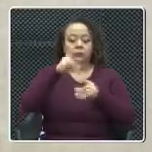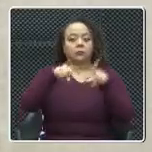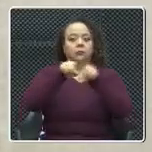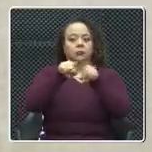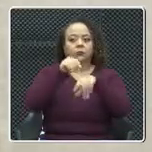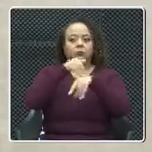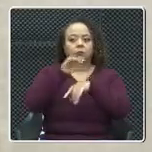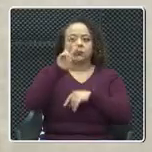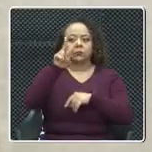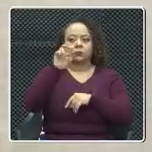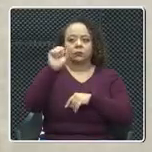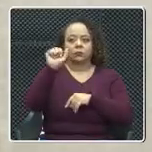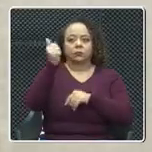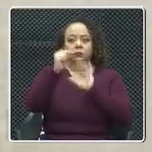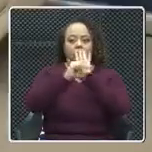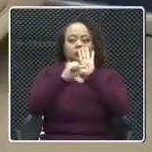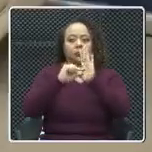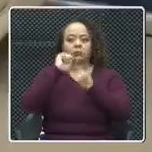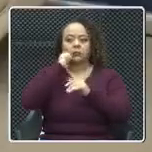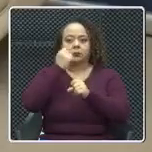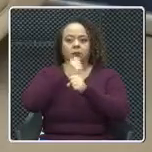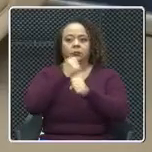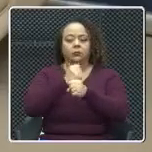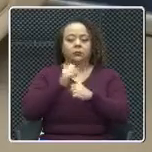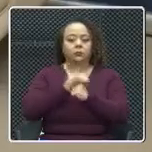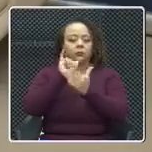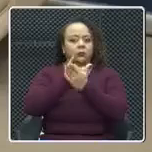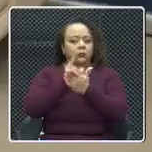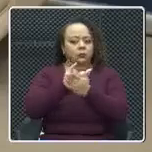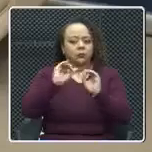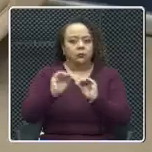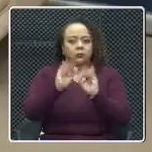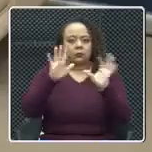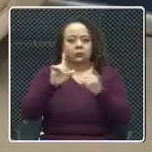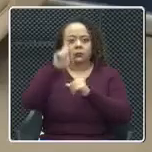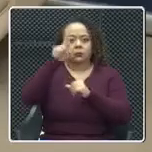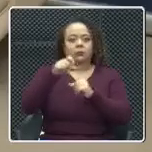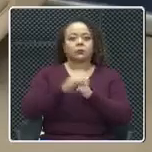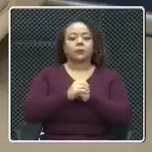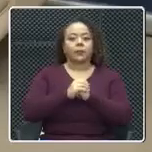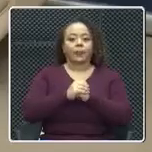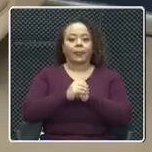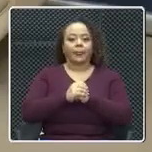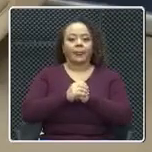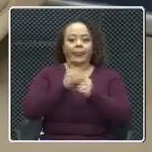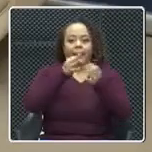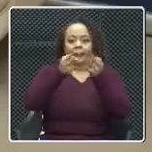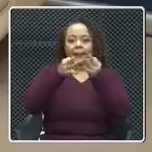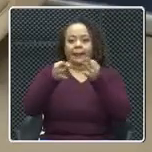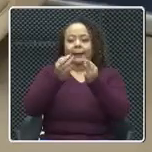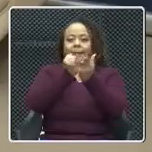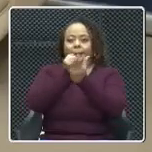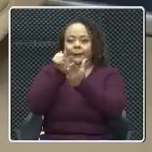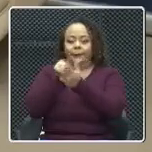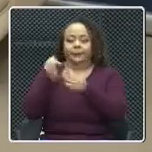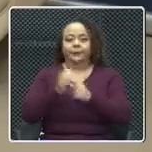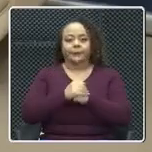al 214, ¿verdad?, al artículo del Código de Trabajo. Ahí es clarísimo en lo que se debe de describir,